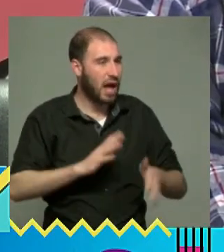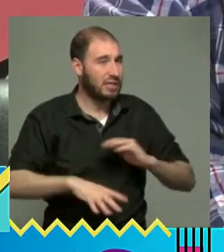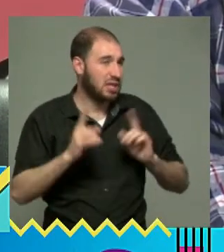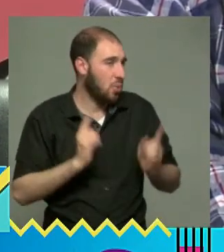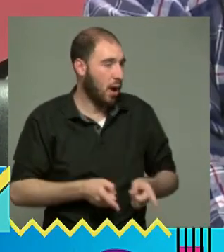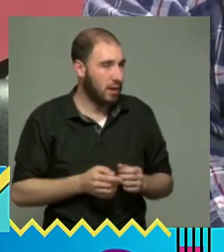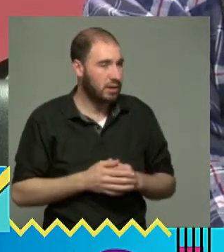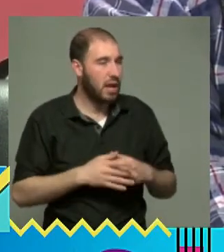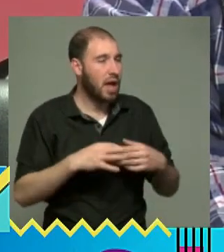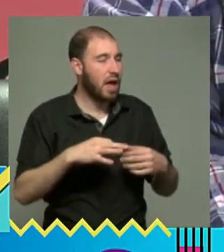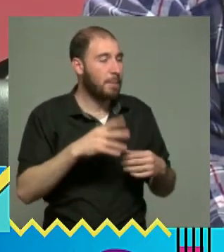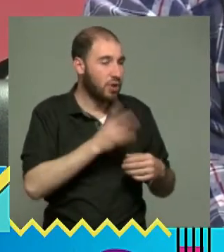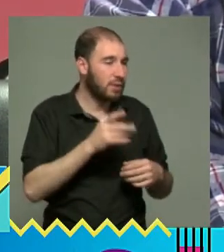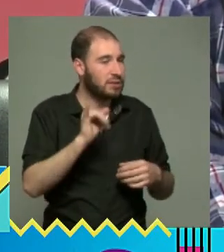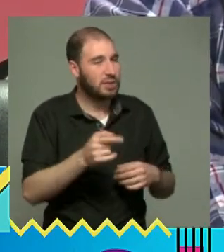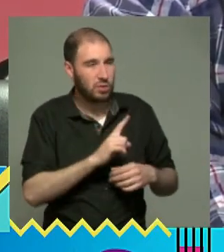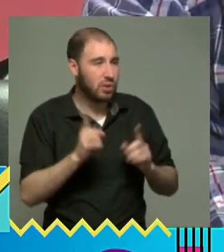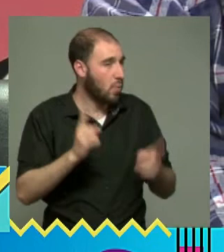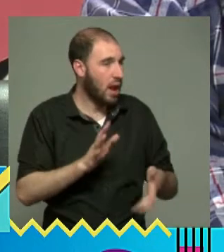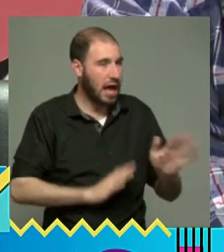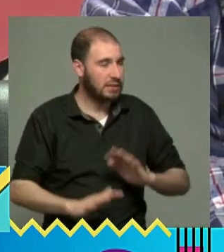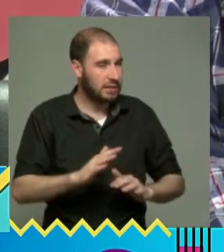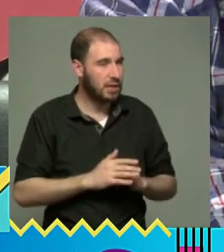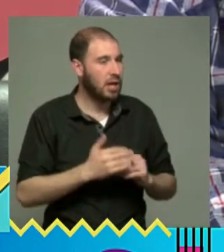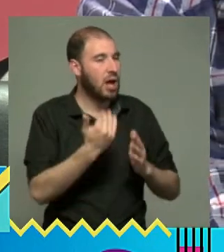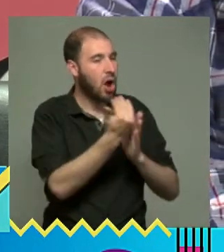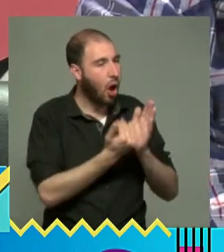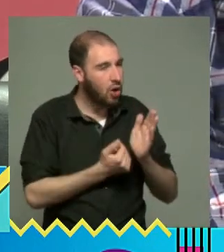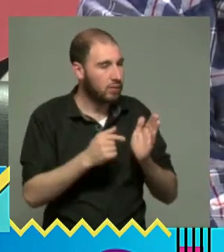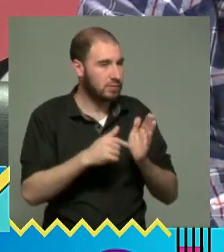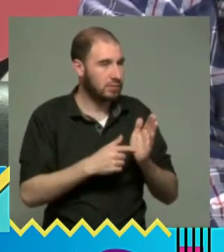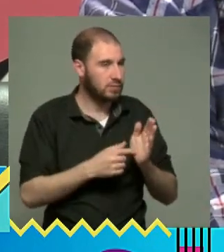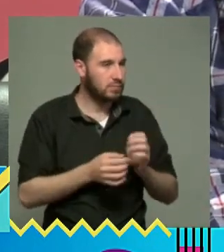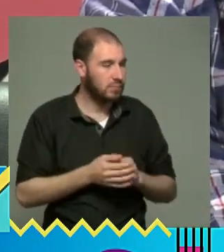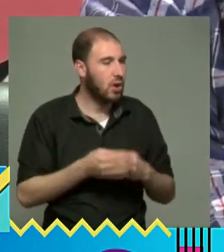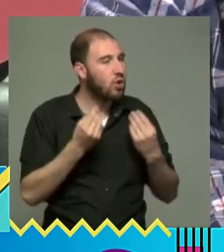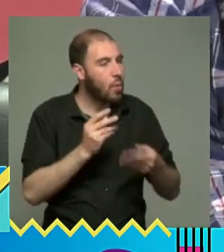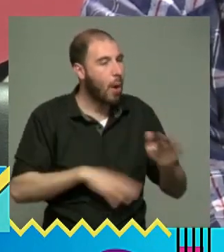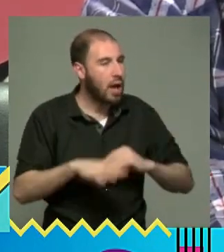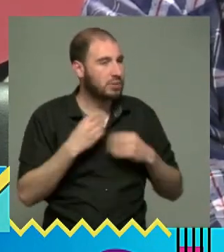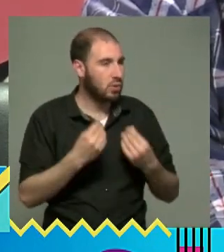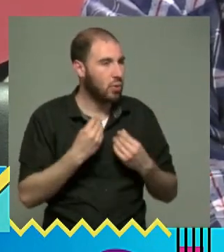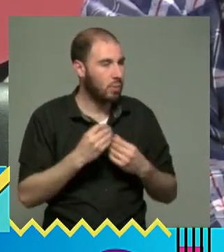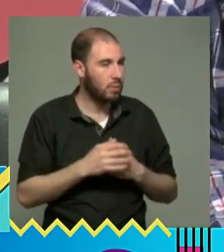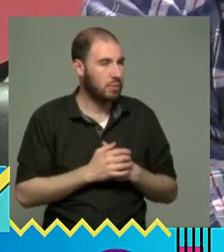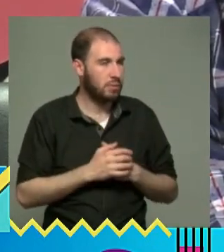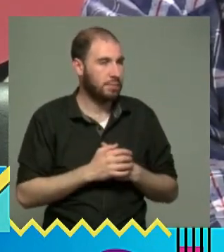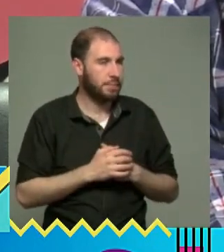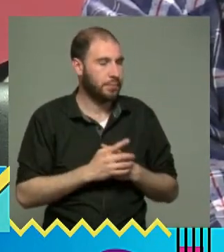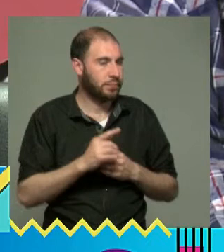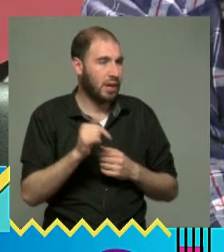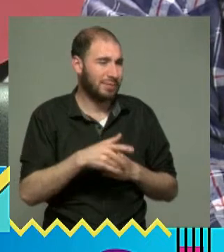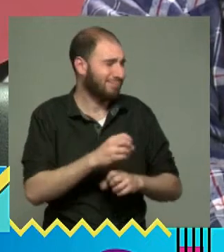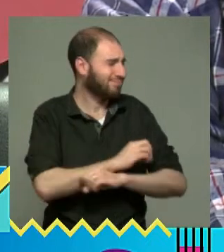igual, sea prohibido o no, se las realizan igual, y las condiciones en las que se lo realizan son